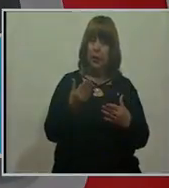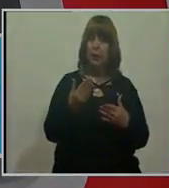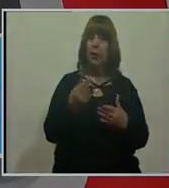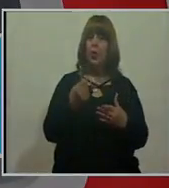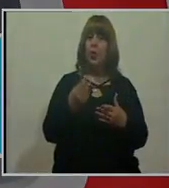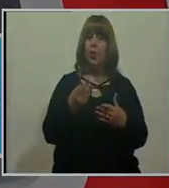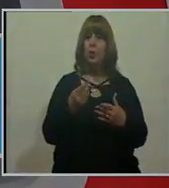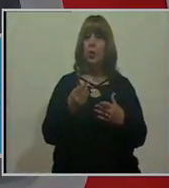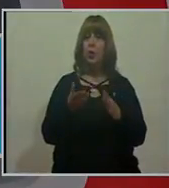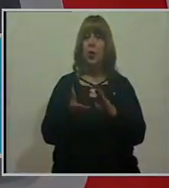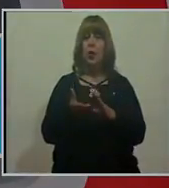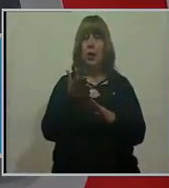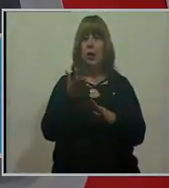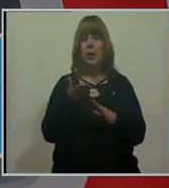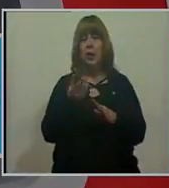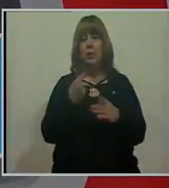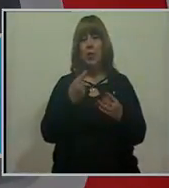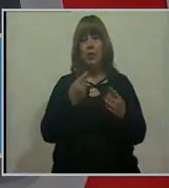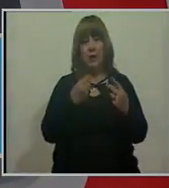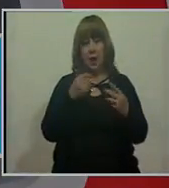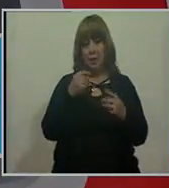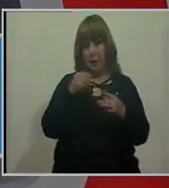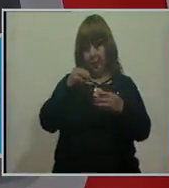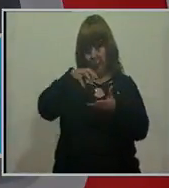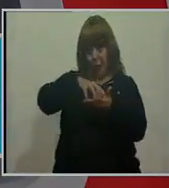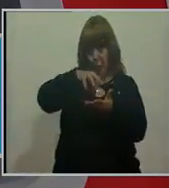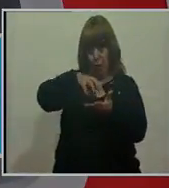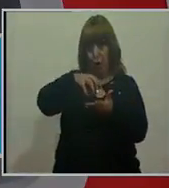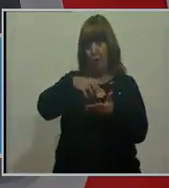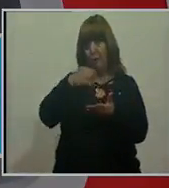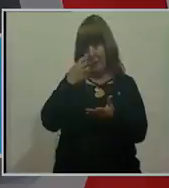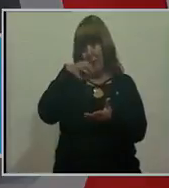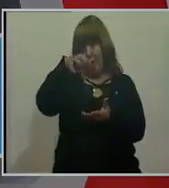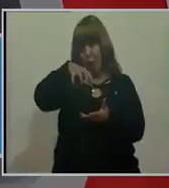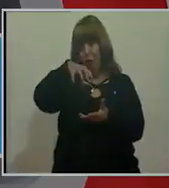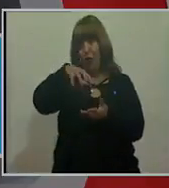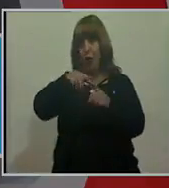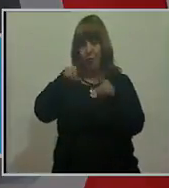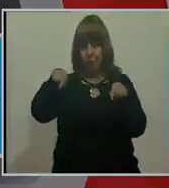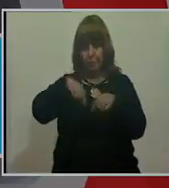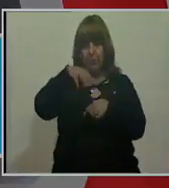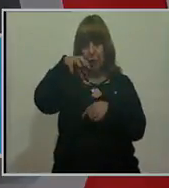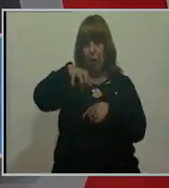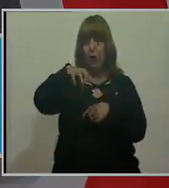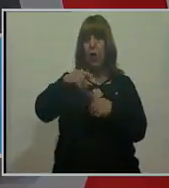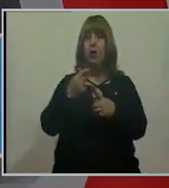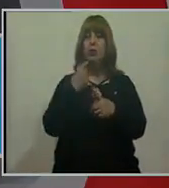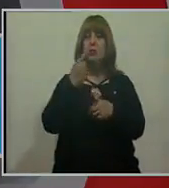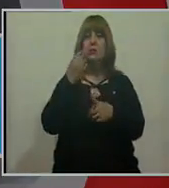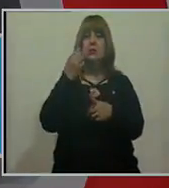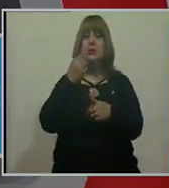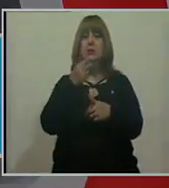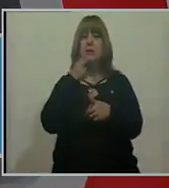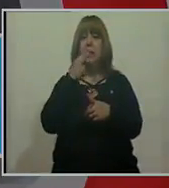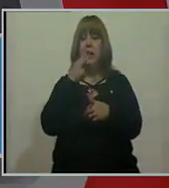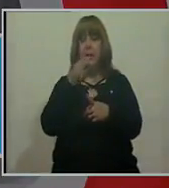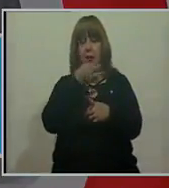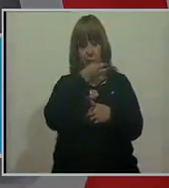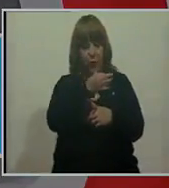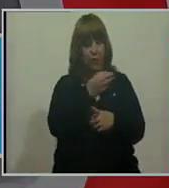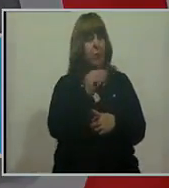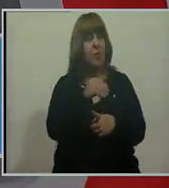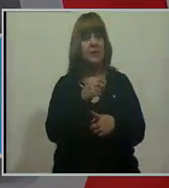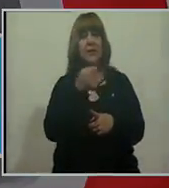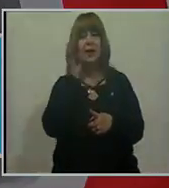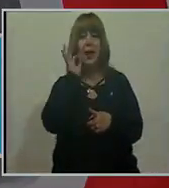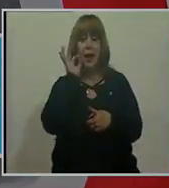del cigarrillo. Alguna golosina, claro. algún artículo de kiosco. Claro. Allí sí ganan, pero dicen que con el cigarrillo no ganan nada. No, el cigarrillo no. No, no, es